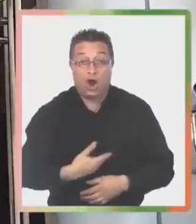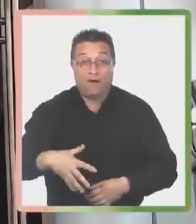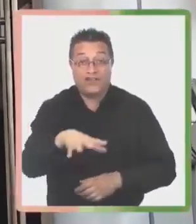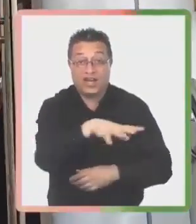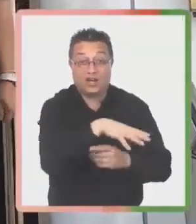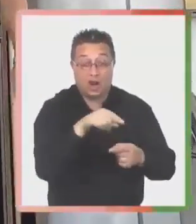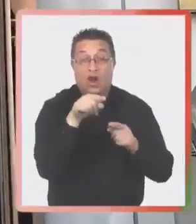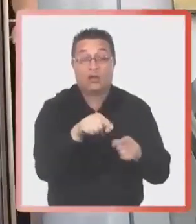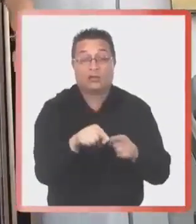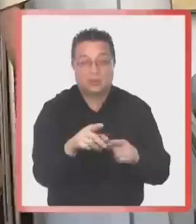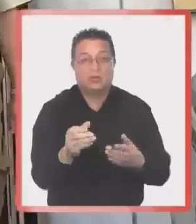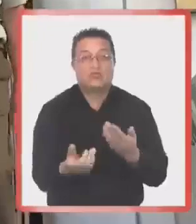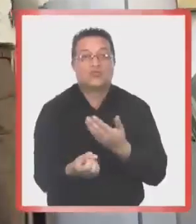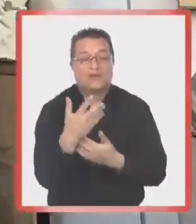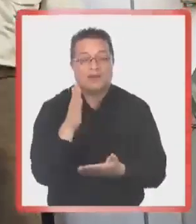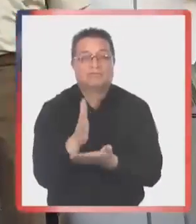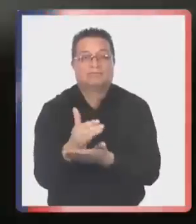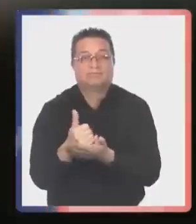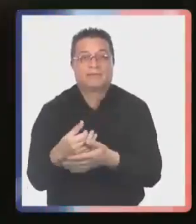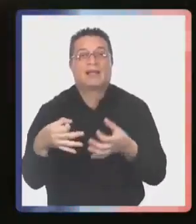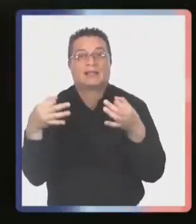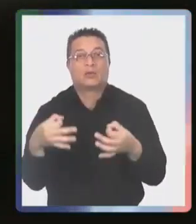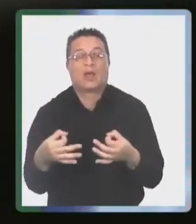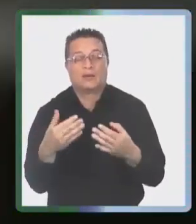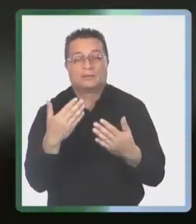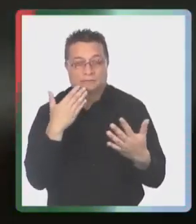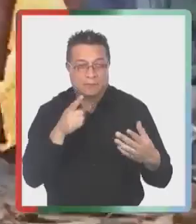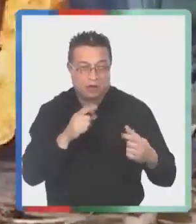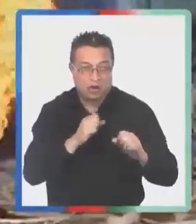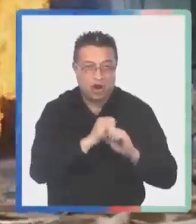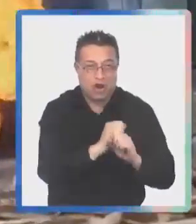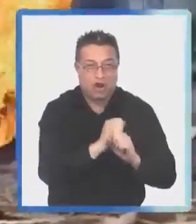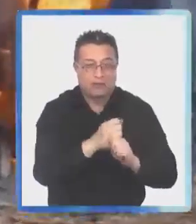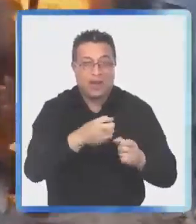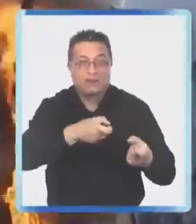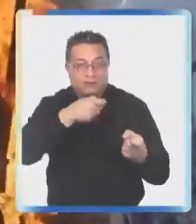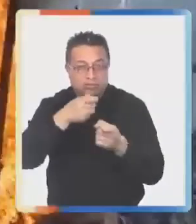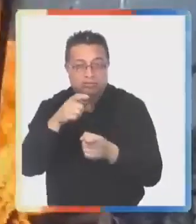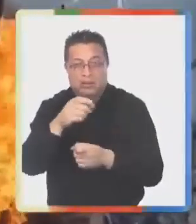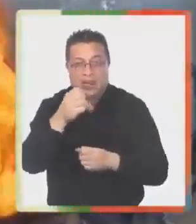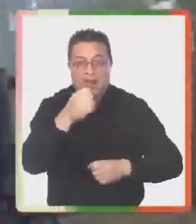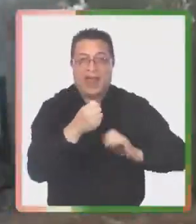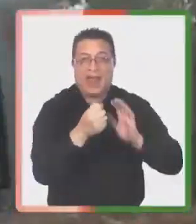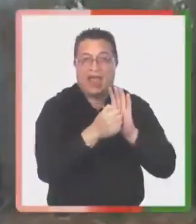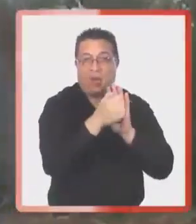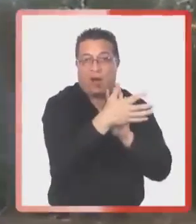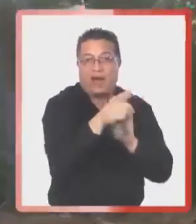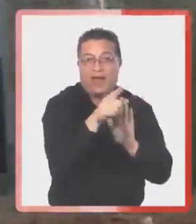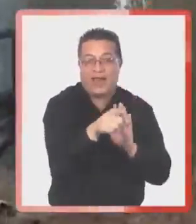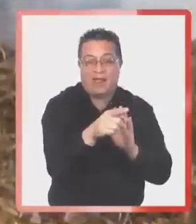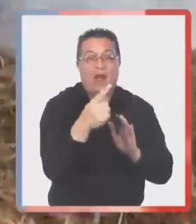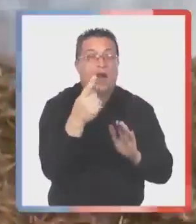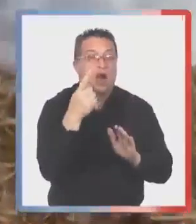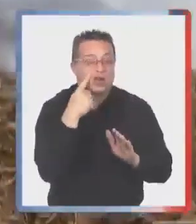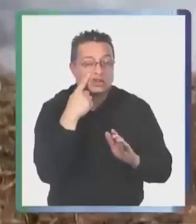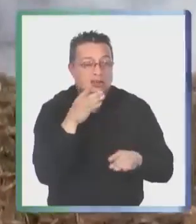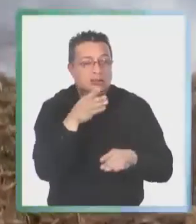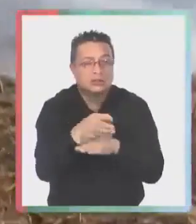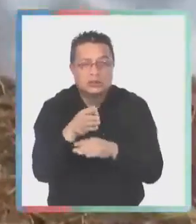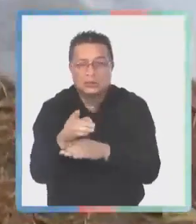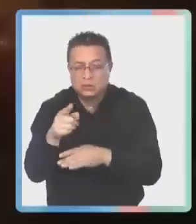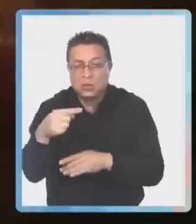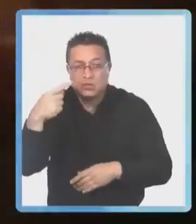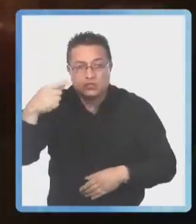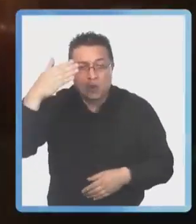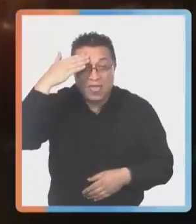gobierno aplicará una nueva estrategia de seguridad para enfrentar a los grupos armados en la Araucanía. Para conocer en terreno su